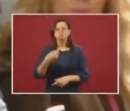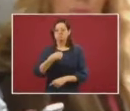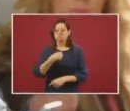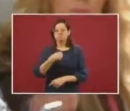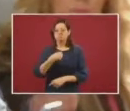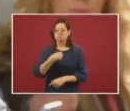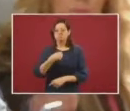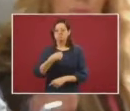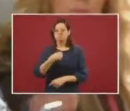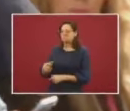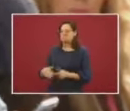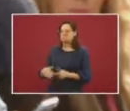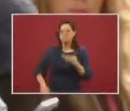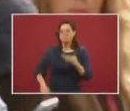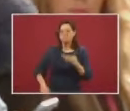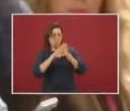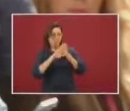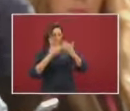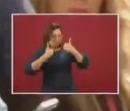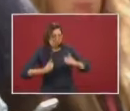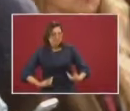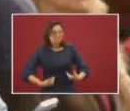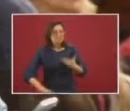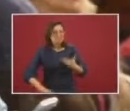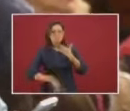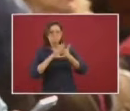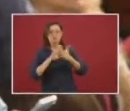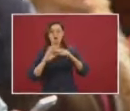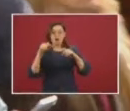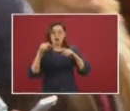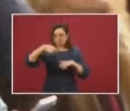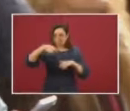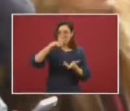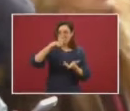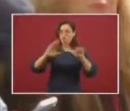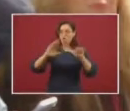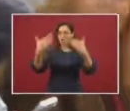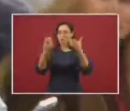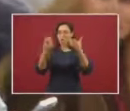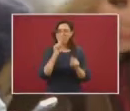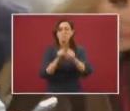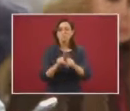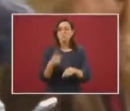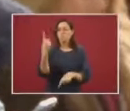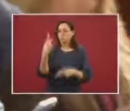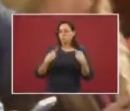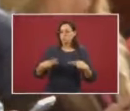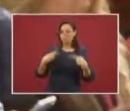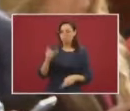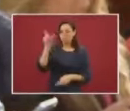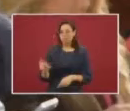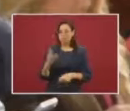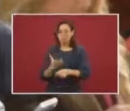presidente les hizo un llamado a la conciliación, pues dijo que no puede haber nada, ya que la prensa debe regularse con la